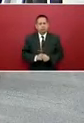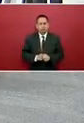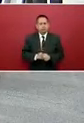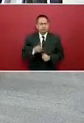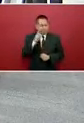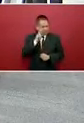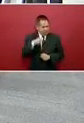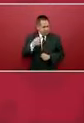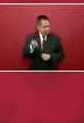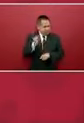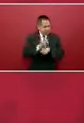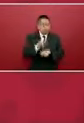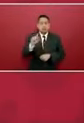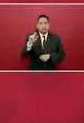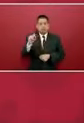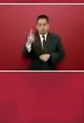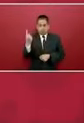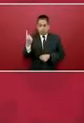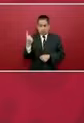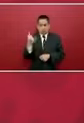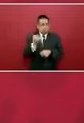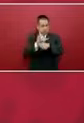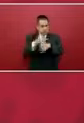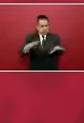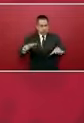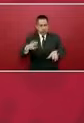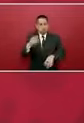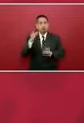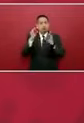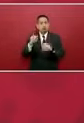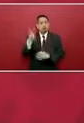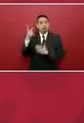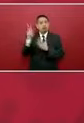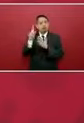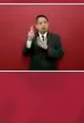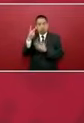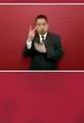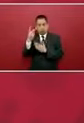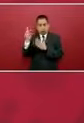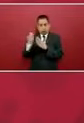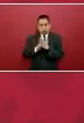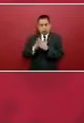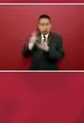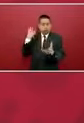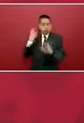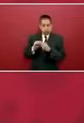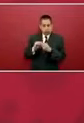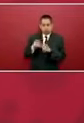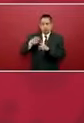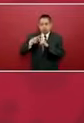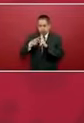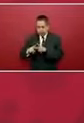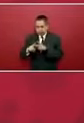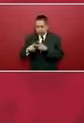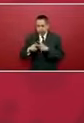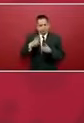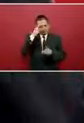Quedamos que para el día 21, que se cumplen dos meses que iniciamos la